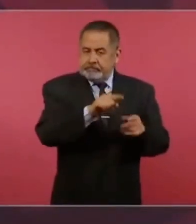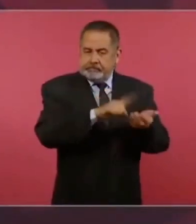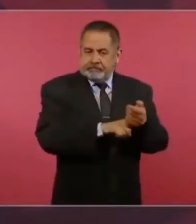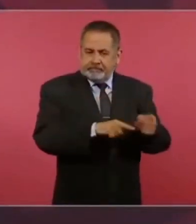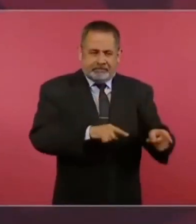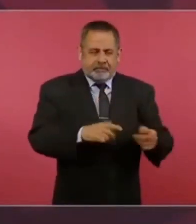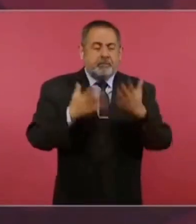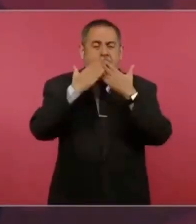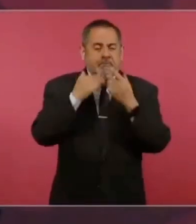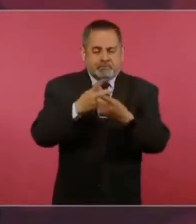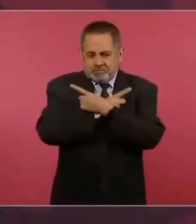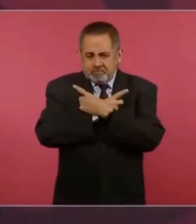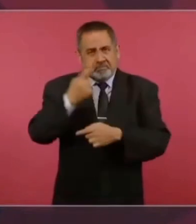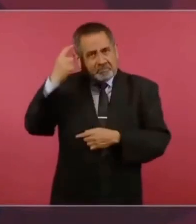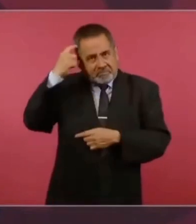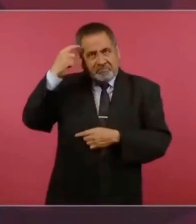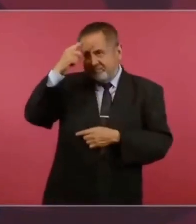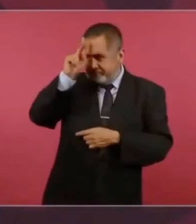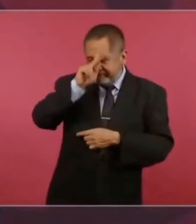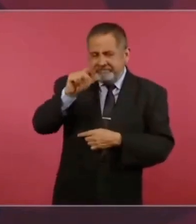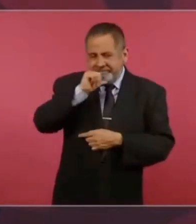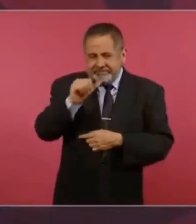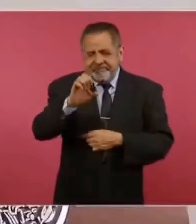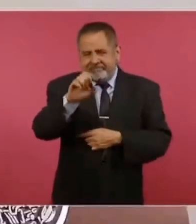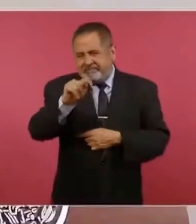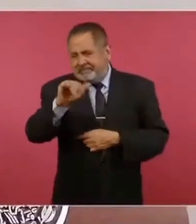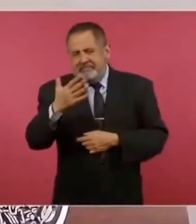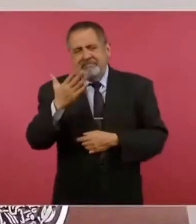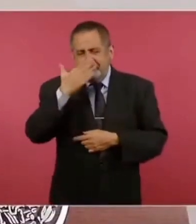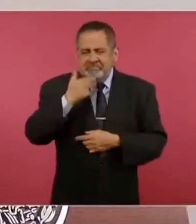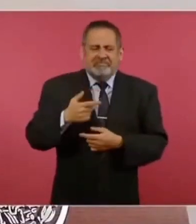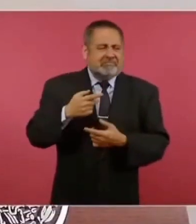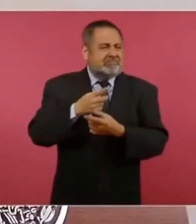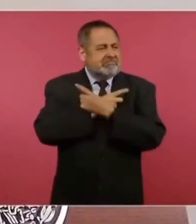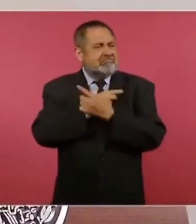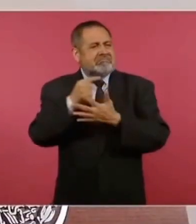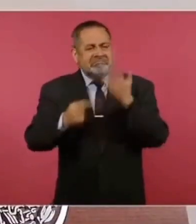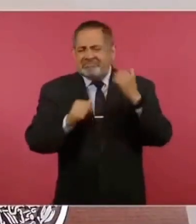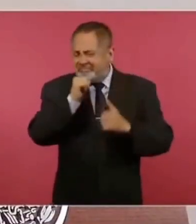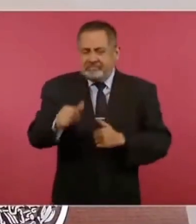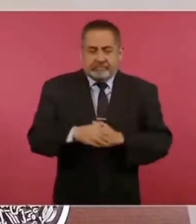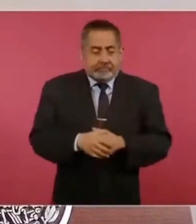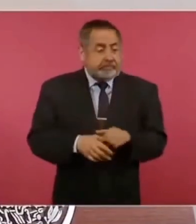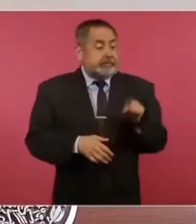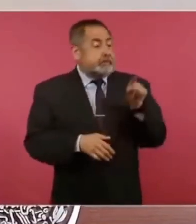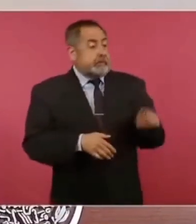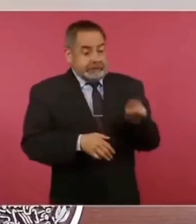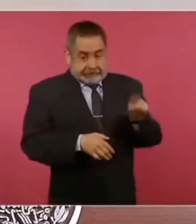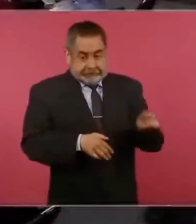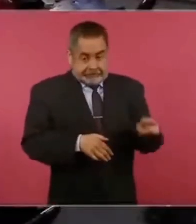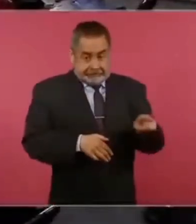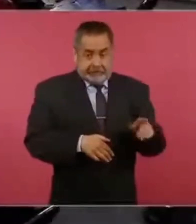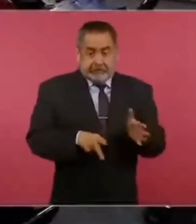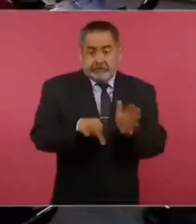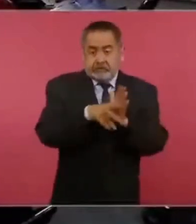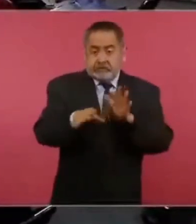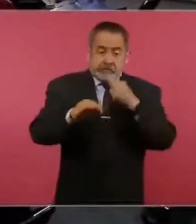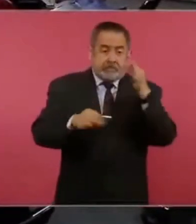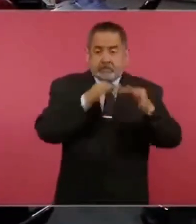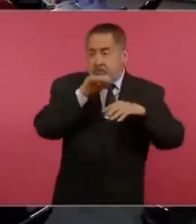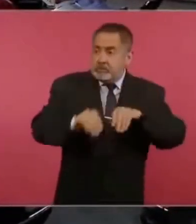gente sin escrúpulos, sin ética, sin moral, sacó un artículo